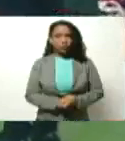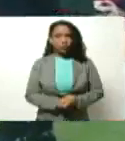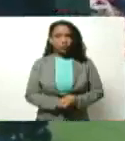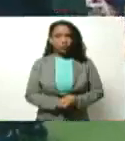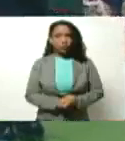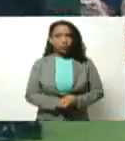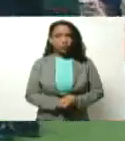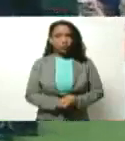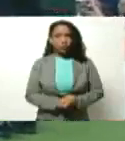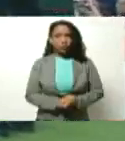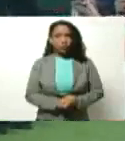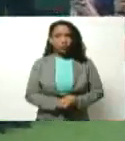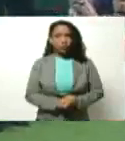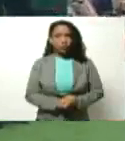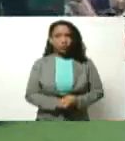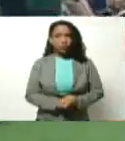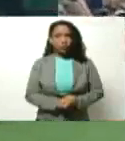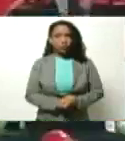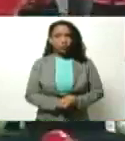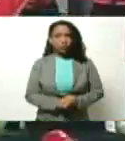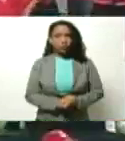Miren esta belleza